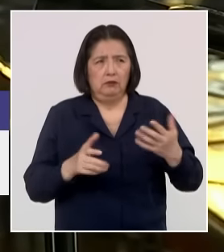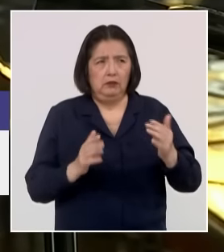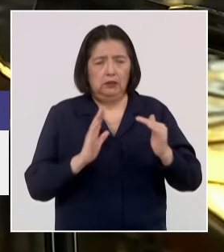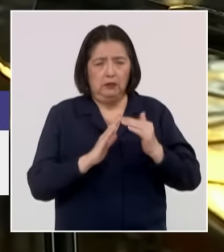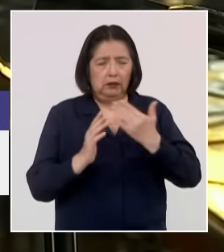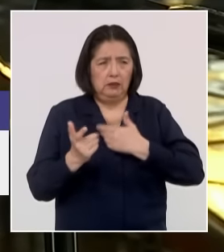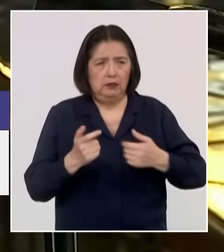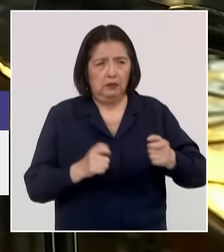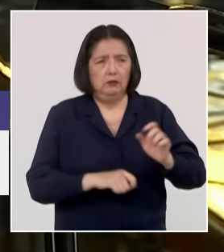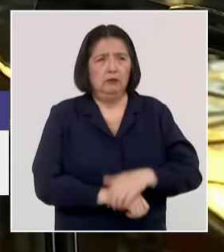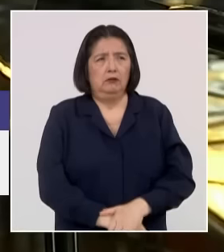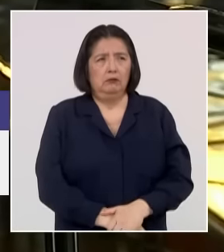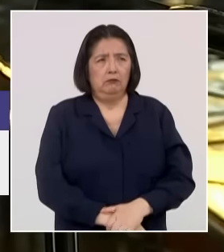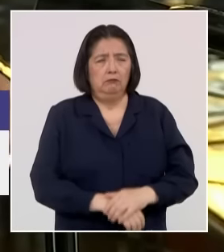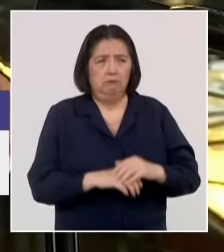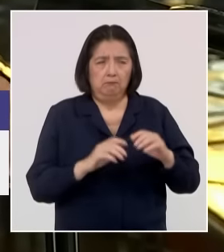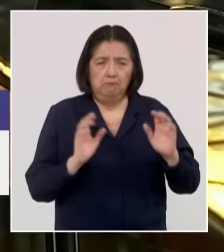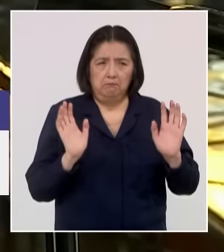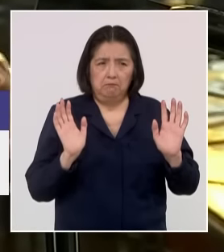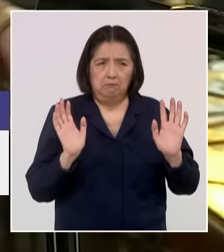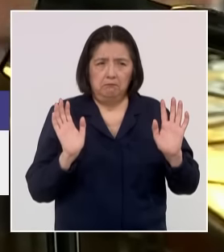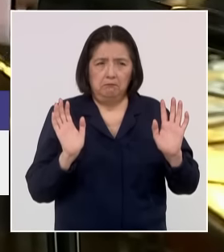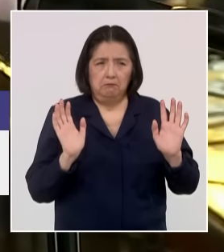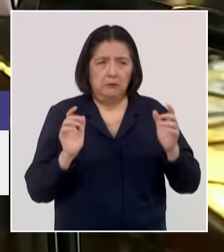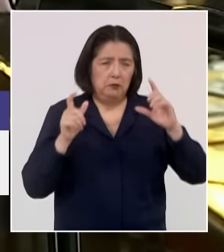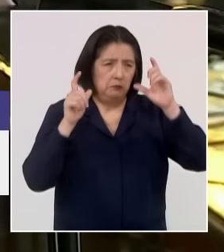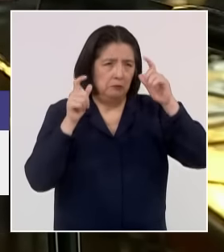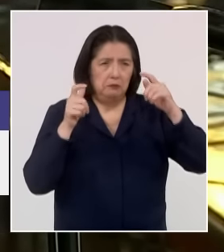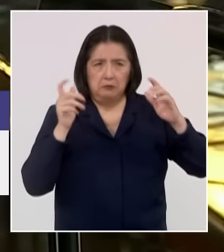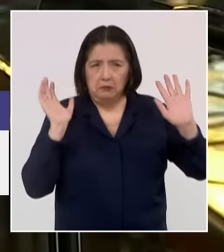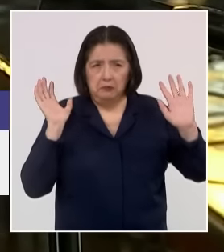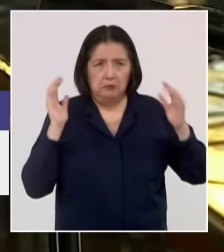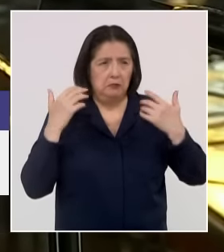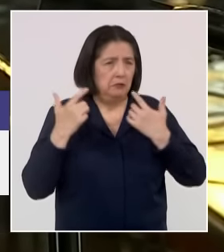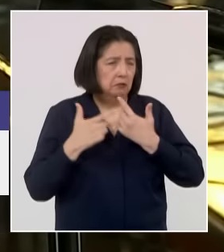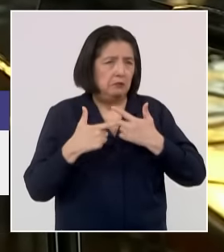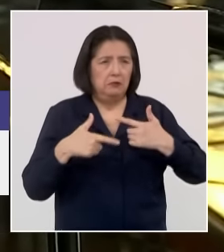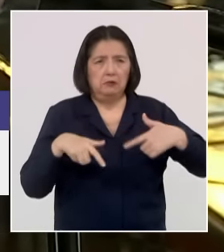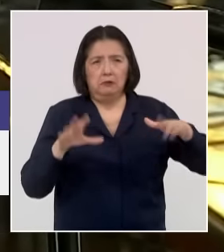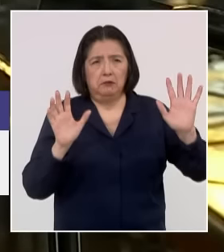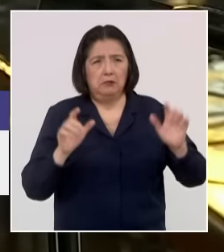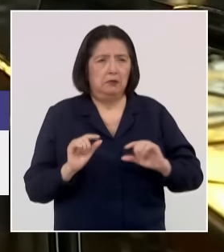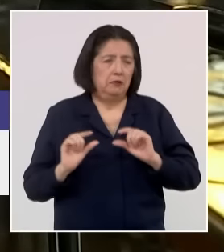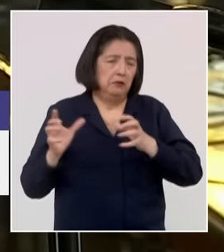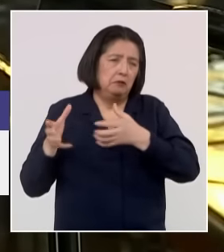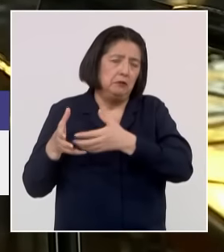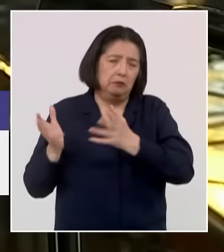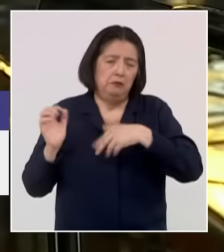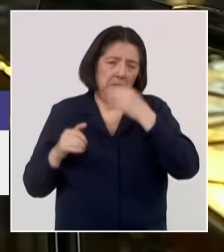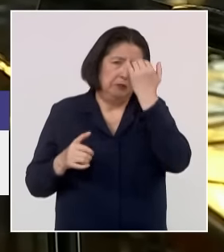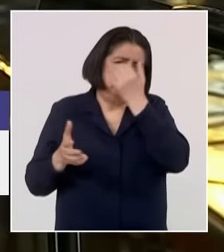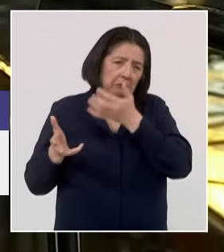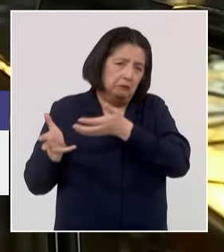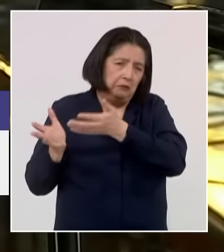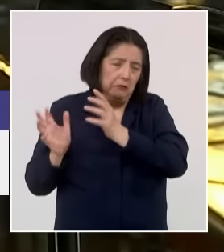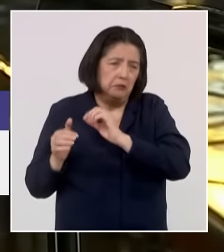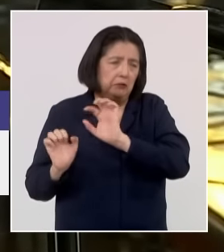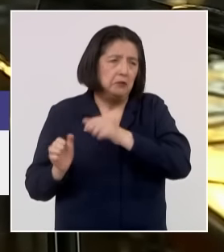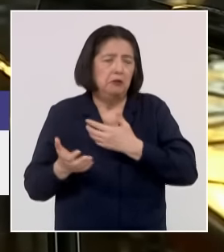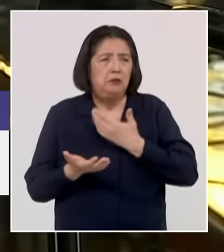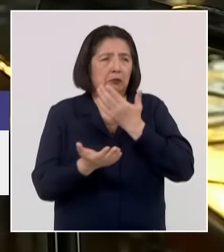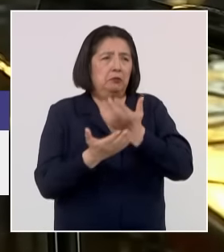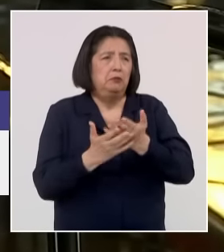Casa de Gobierno, y como Congreso tienen total libertad este grupo ideologizado de